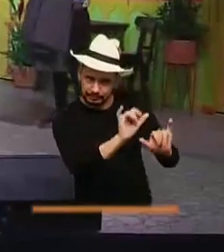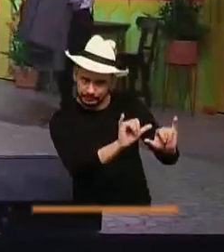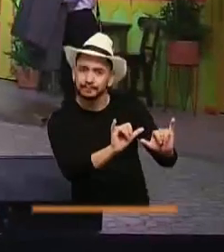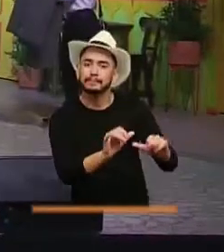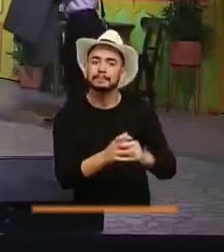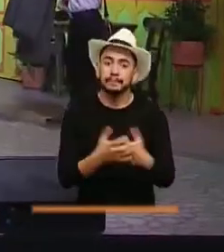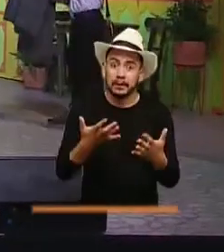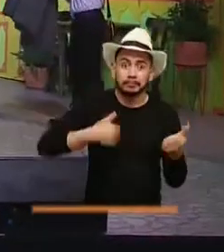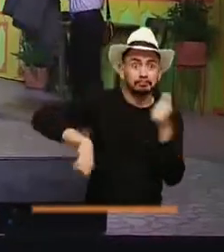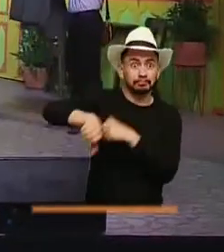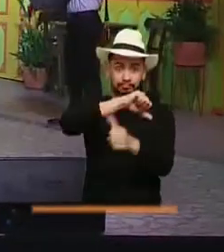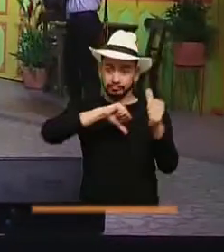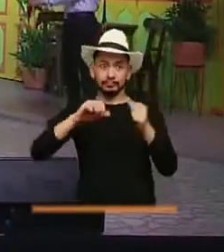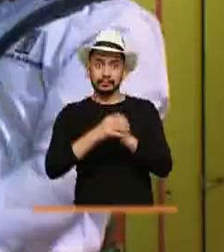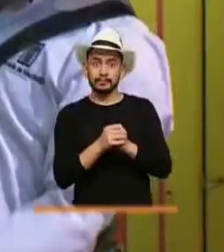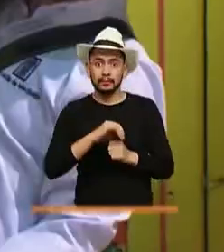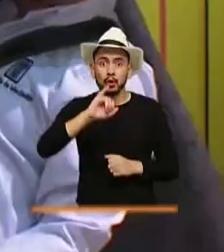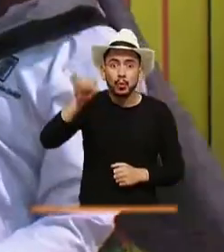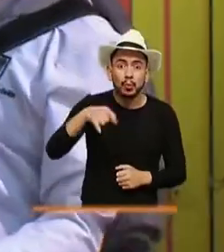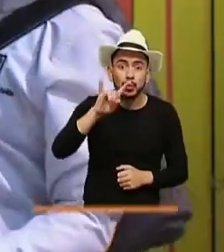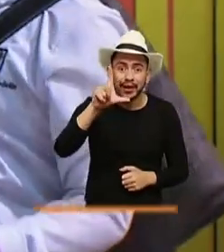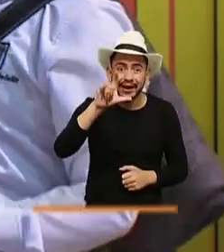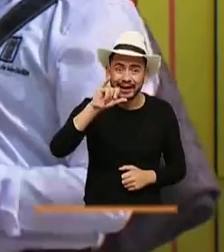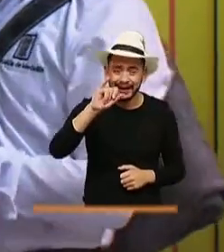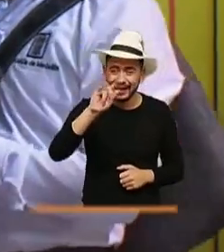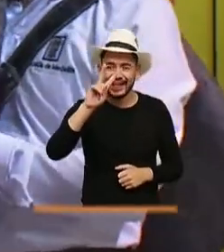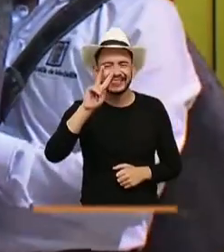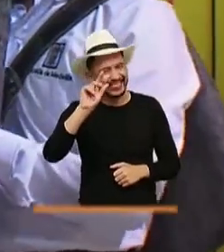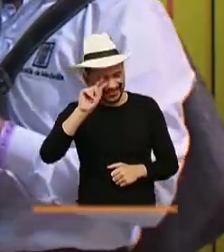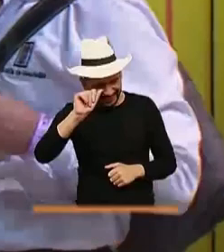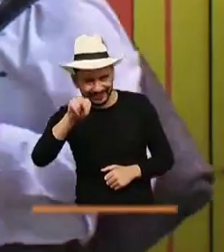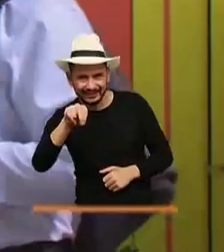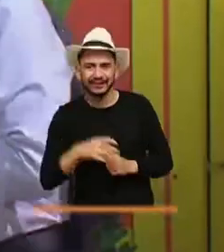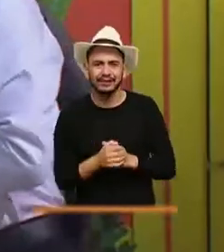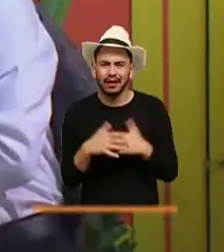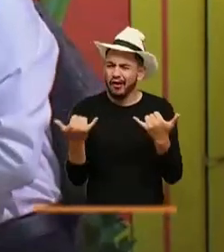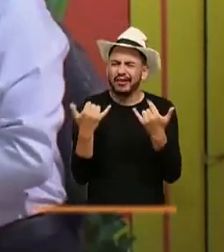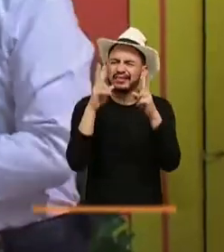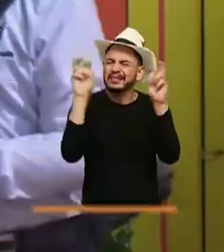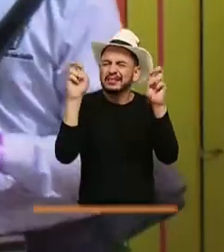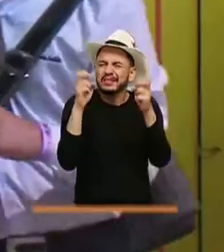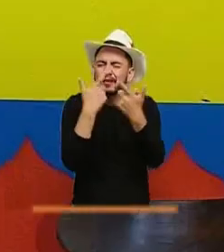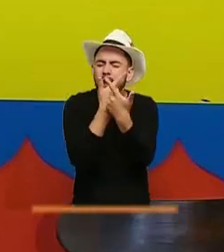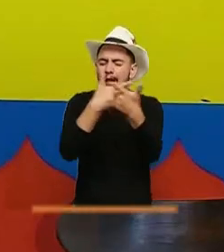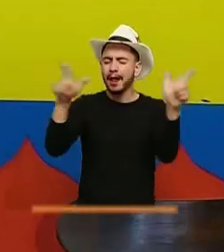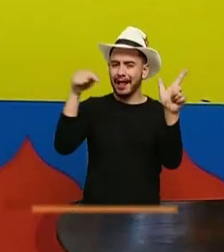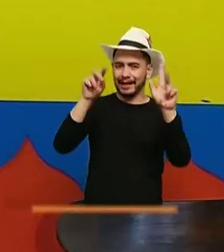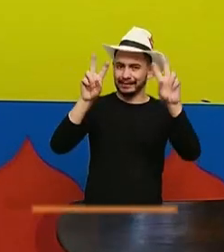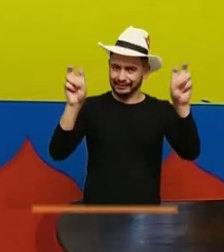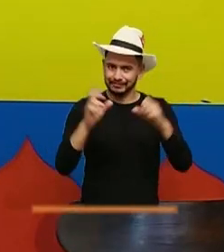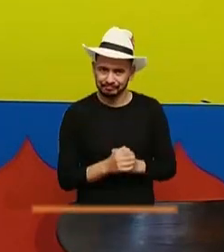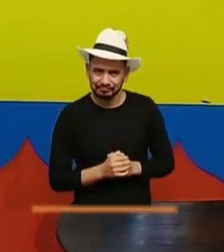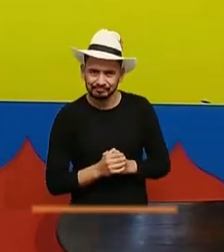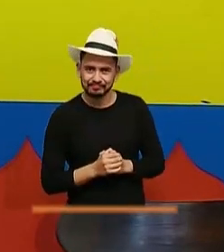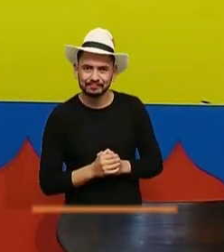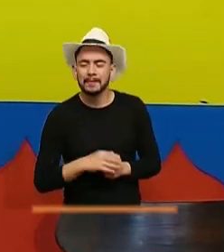Aldo Juliano Campo. Esta es la última con libre ya. Sí. Sí, esta es la última con tema libre. Está Pichingo con